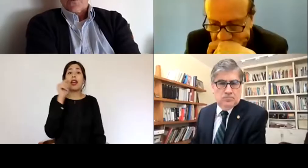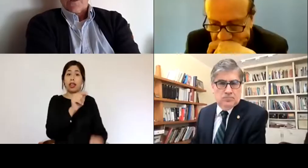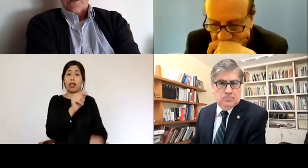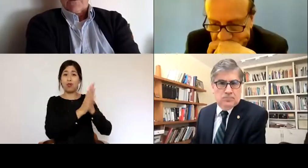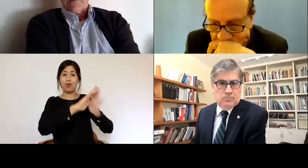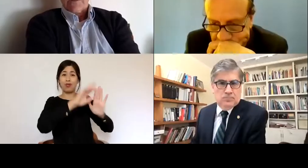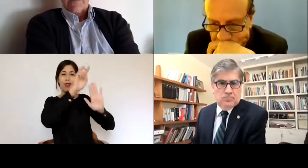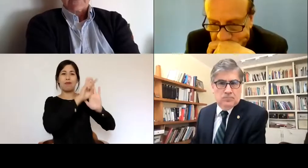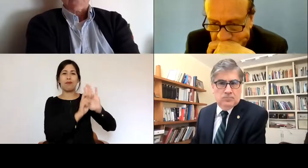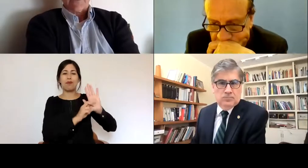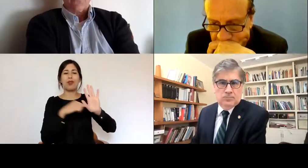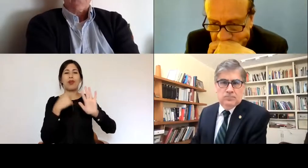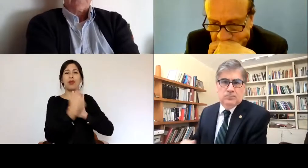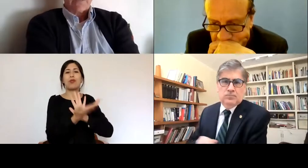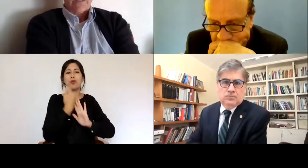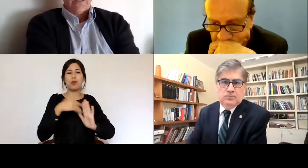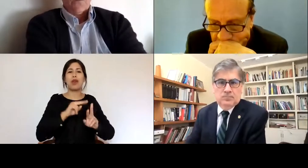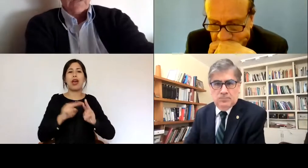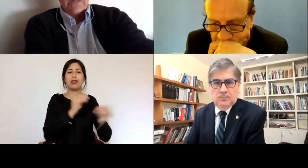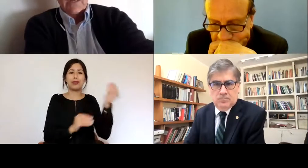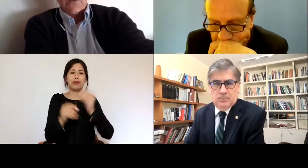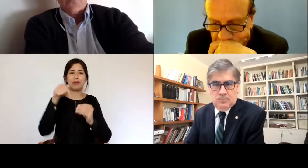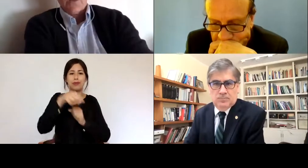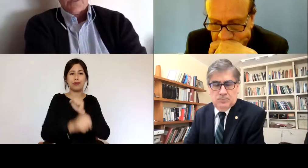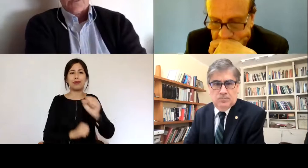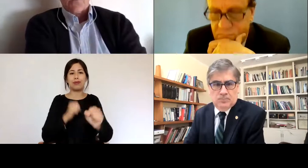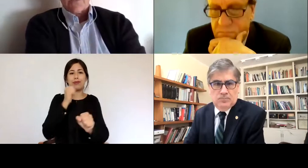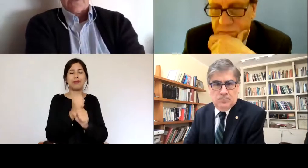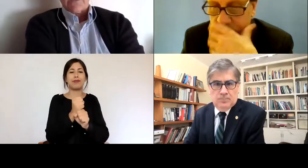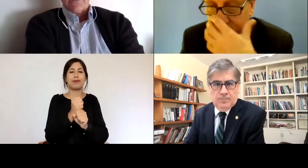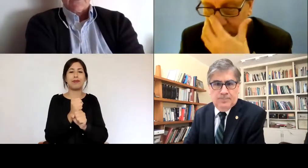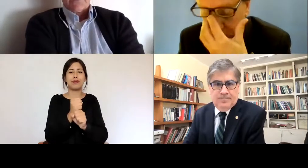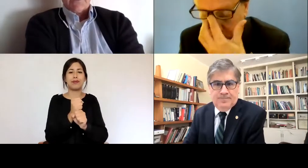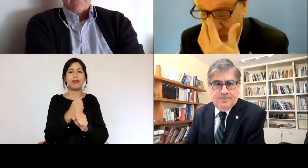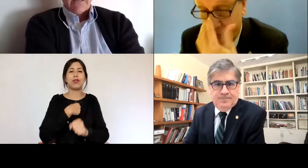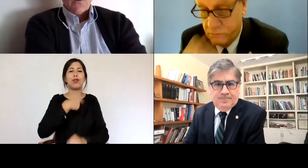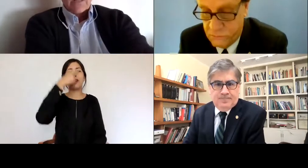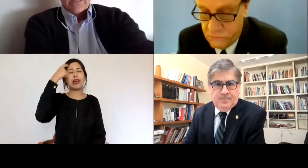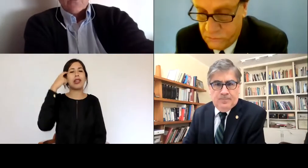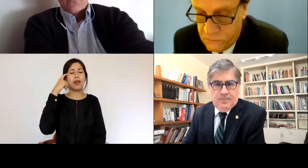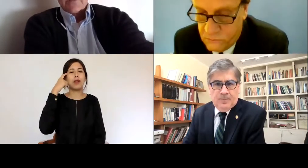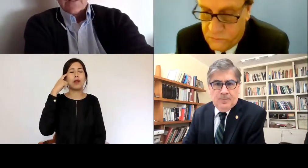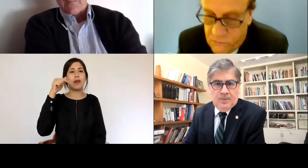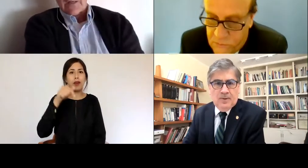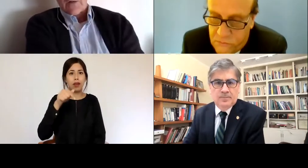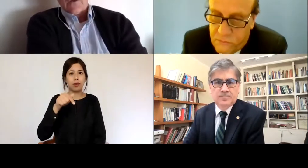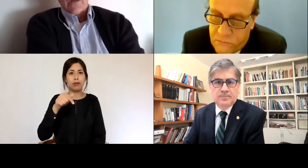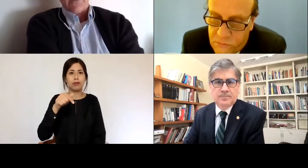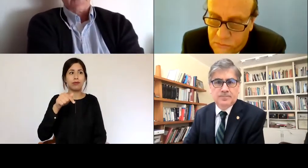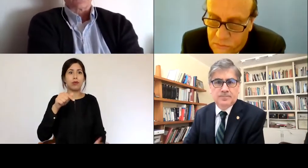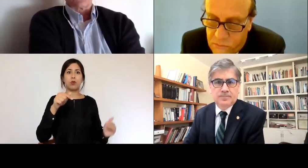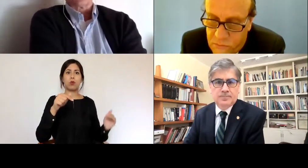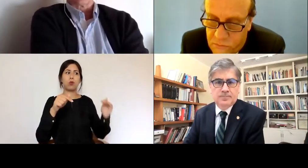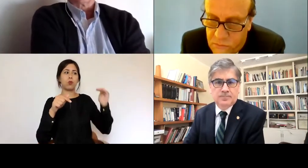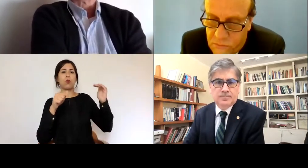proyectos que vamos a estar desarrollando durante este año creo que la vara no ha quedado fácil para los